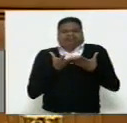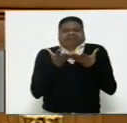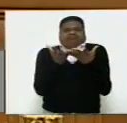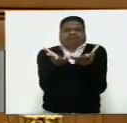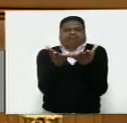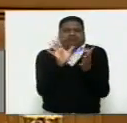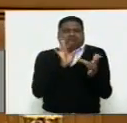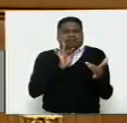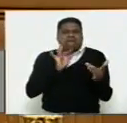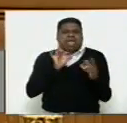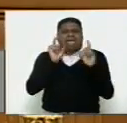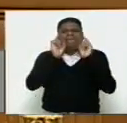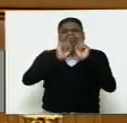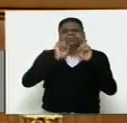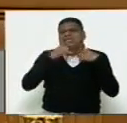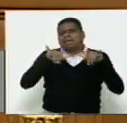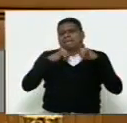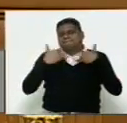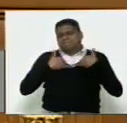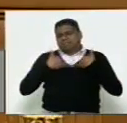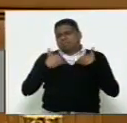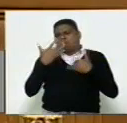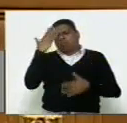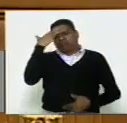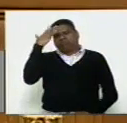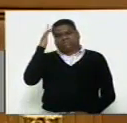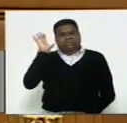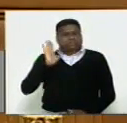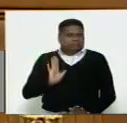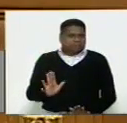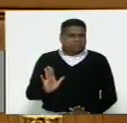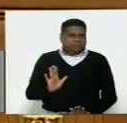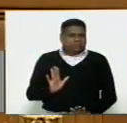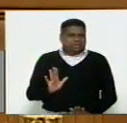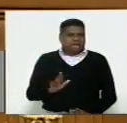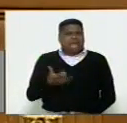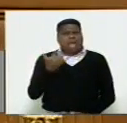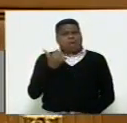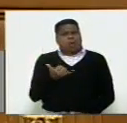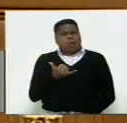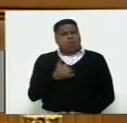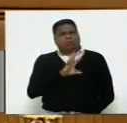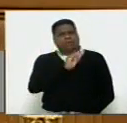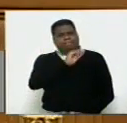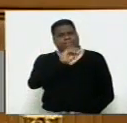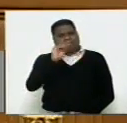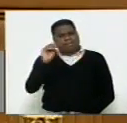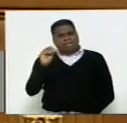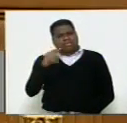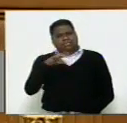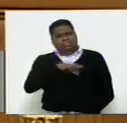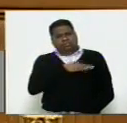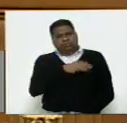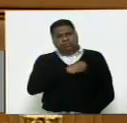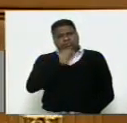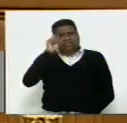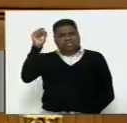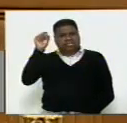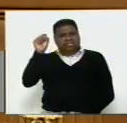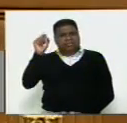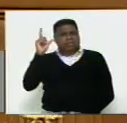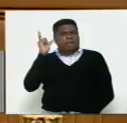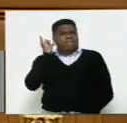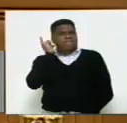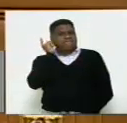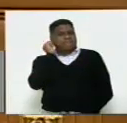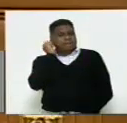los valores. Entonces llamo al estudio del socialismo